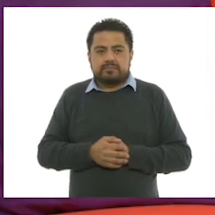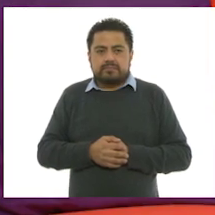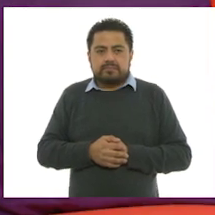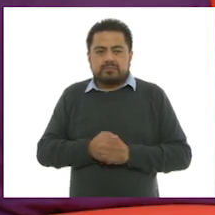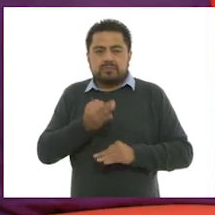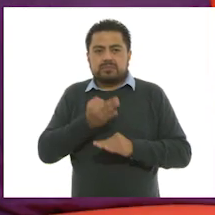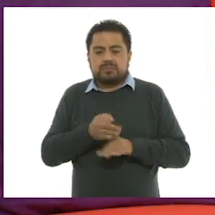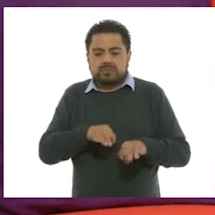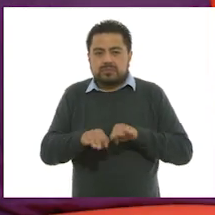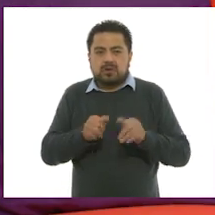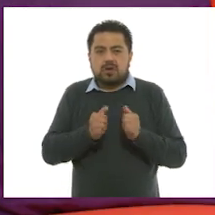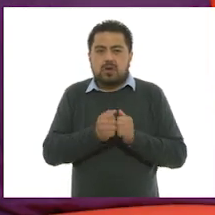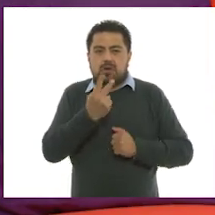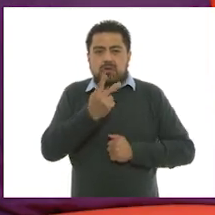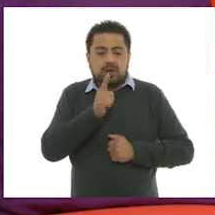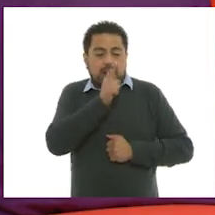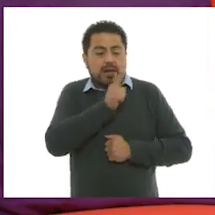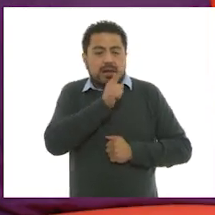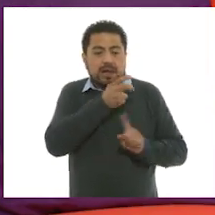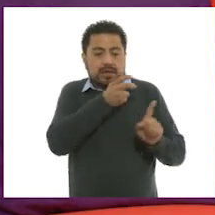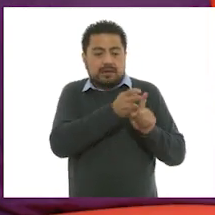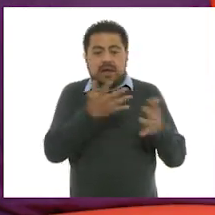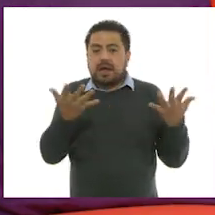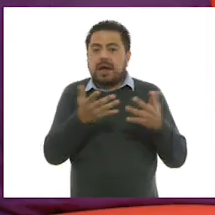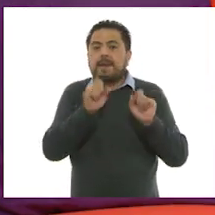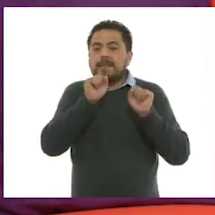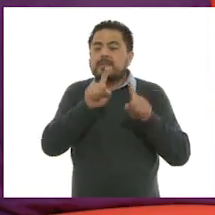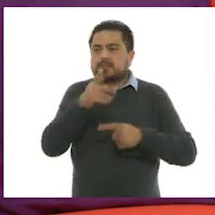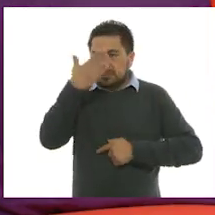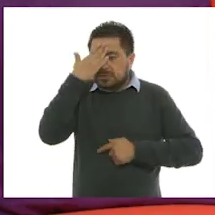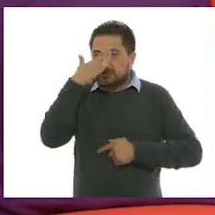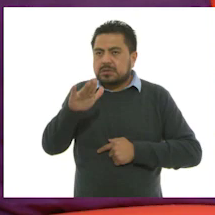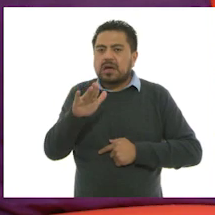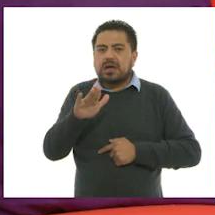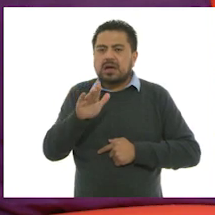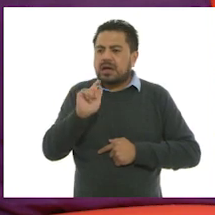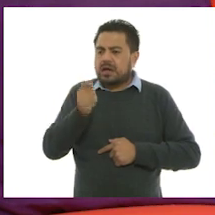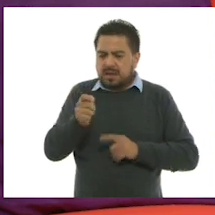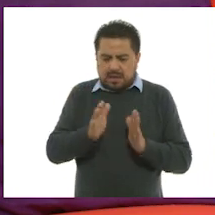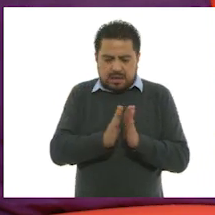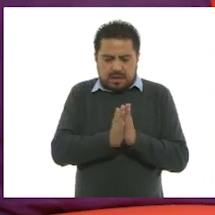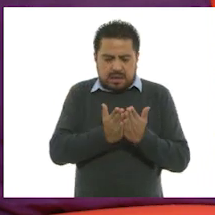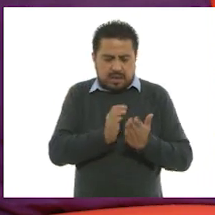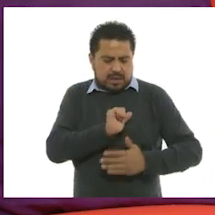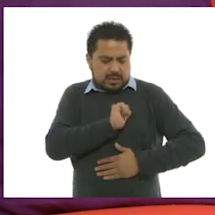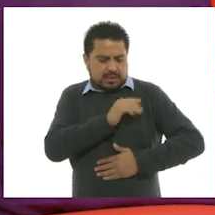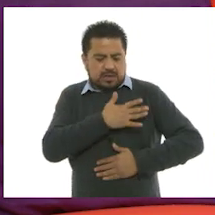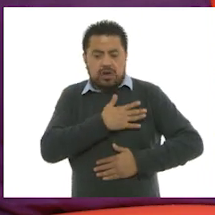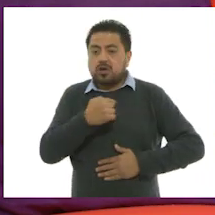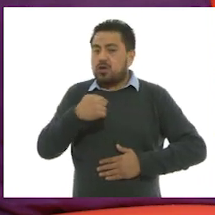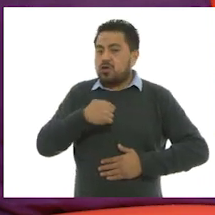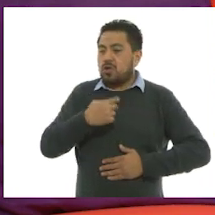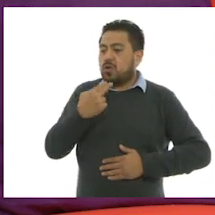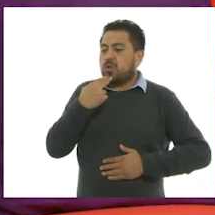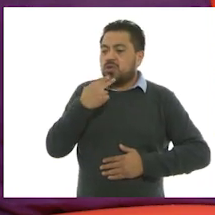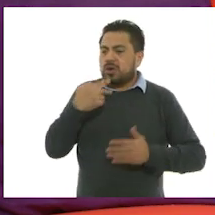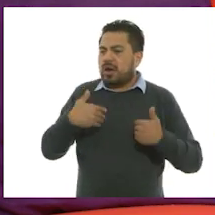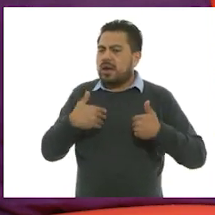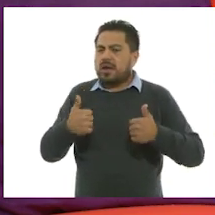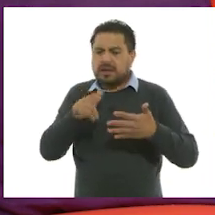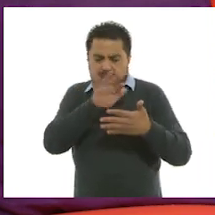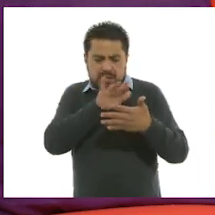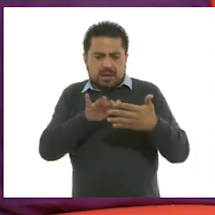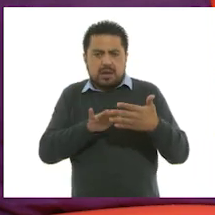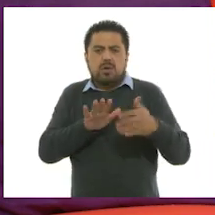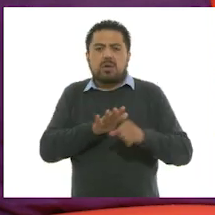Estamos trabajando con dos lenguas y eso lo hacemos también saber. Lo que está en el libro es español. Lo que uso para comprender el texto es